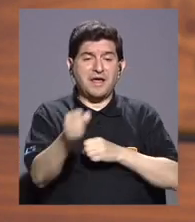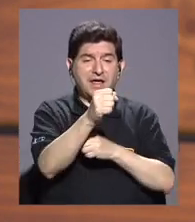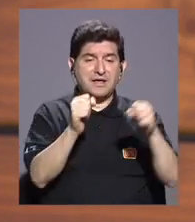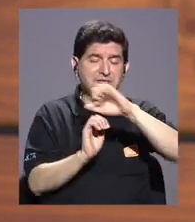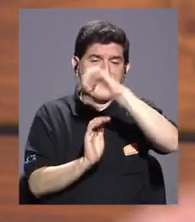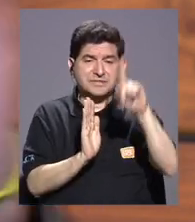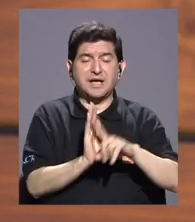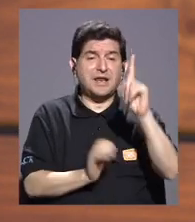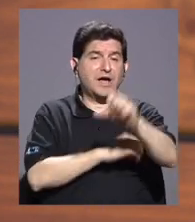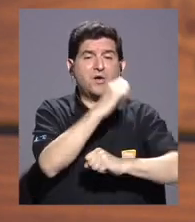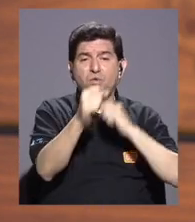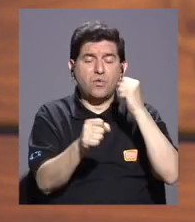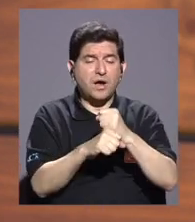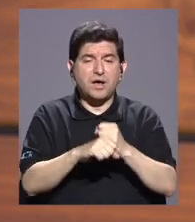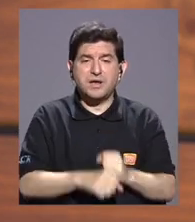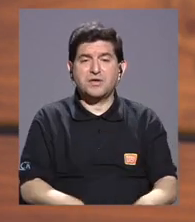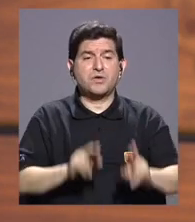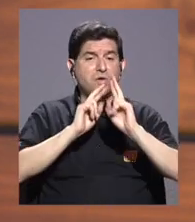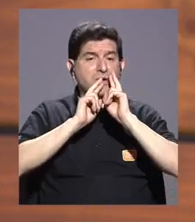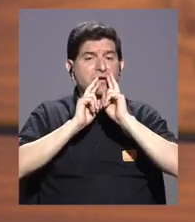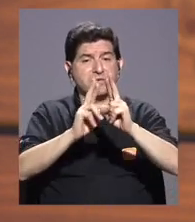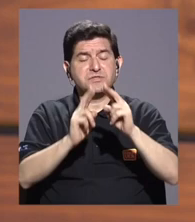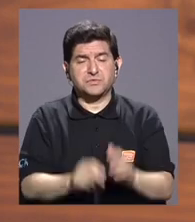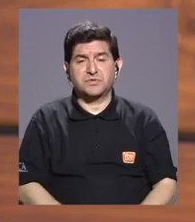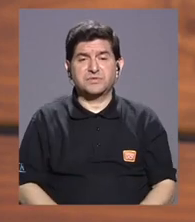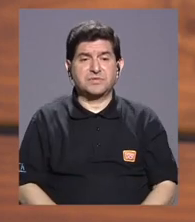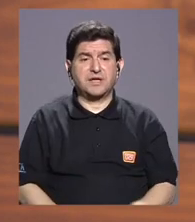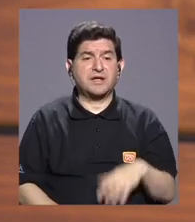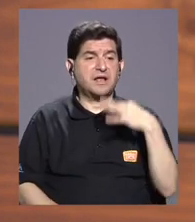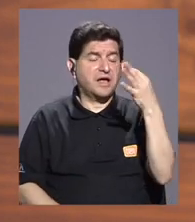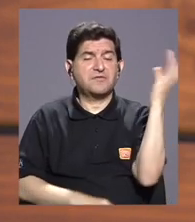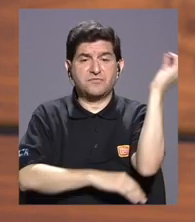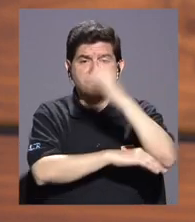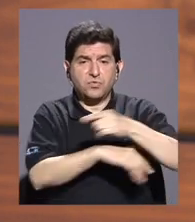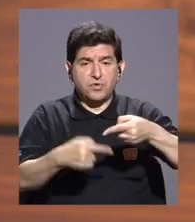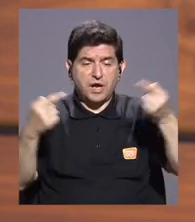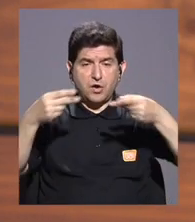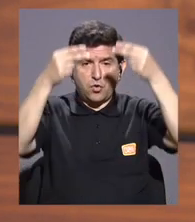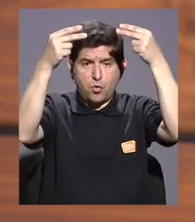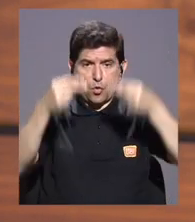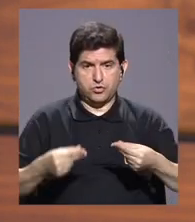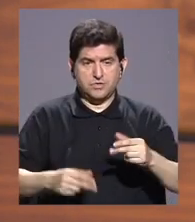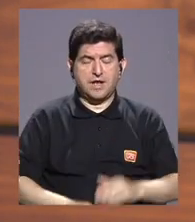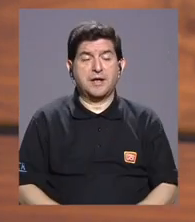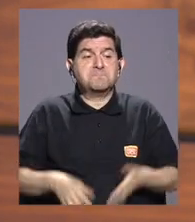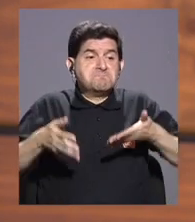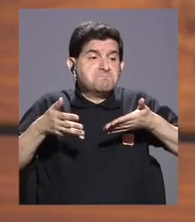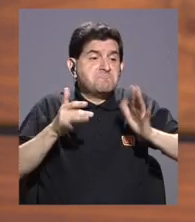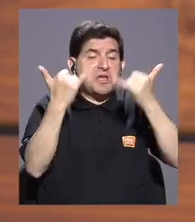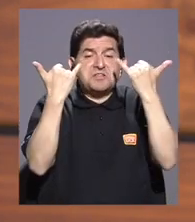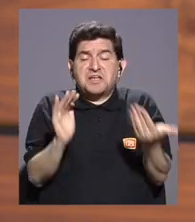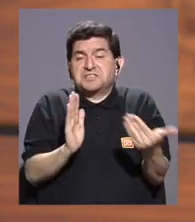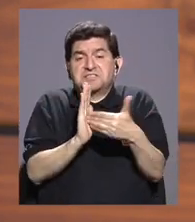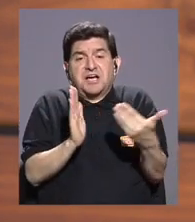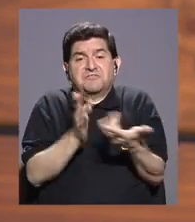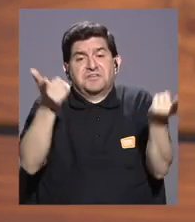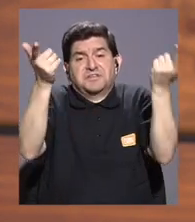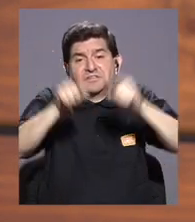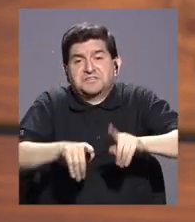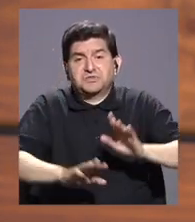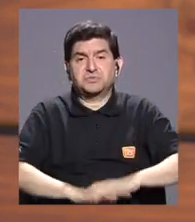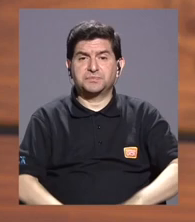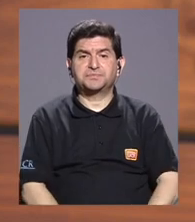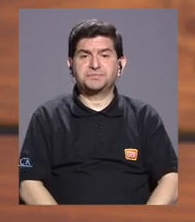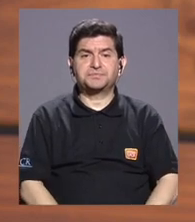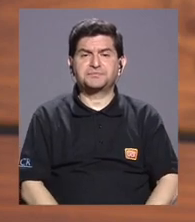va a durar un año en resolver la acción de inconstitucionalidad que se va a presentar en los próximos días contra el presupuesto y mientras tanto ya el daño va a estar